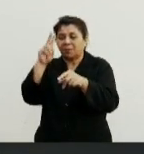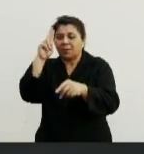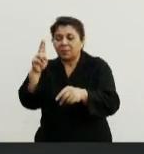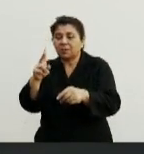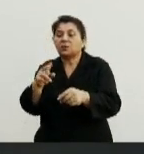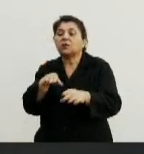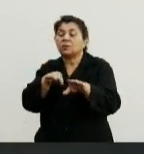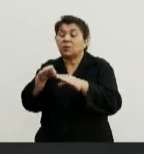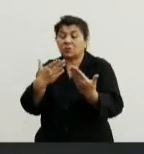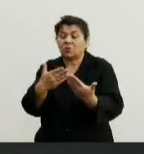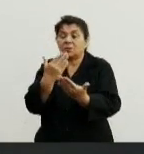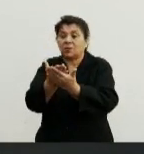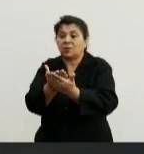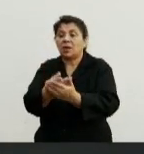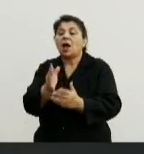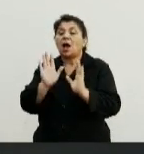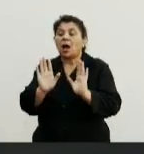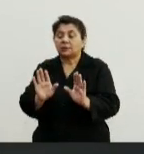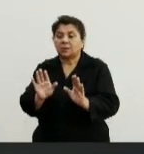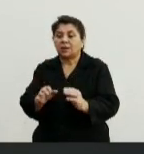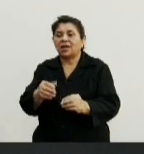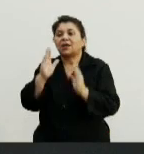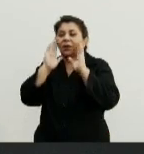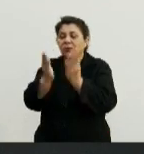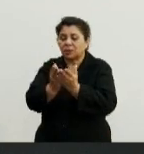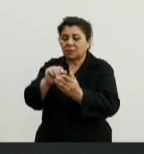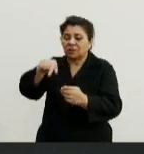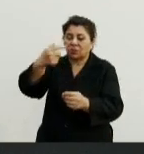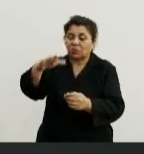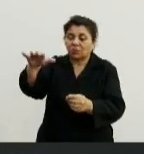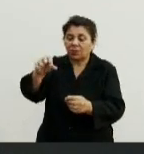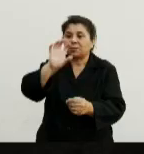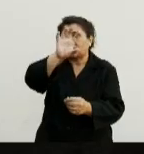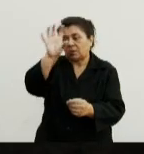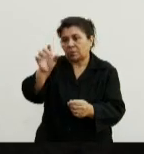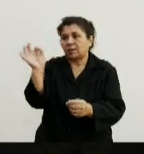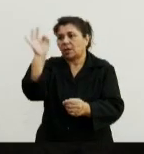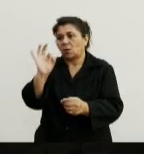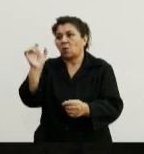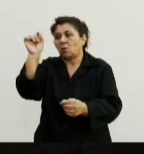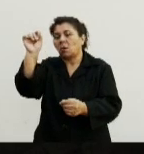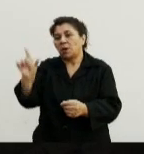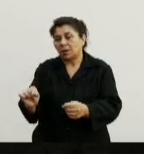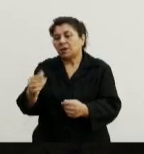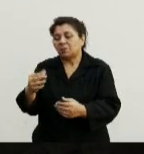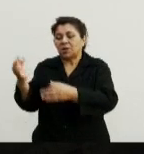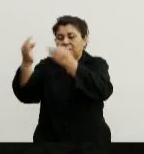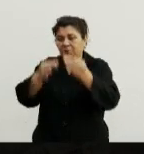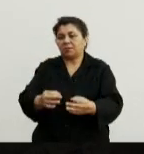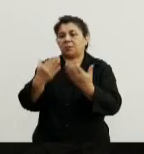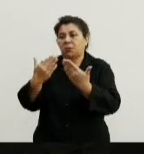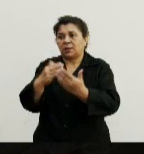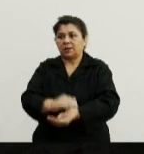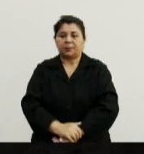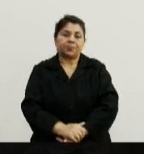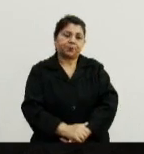definitivamente regreso a la provincia de esos estudiantes que estén en otro país subsecretario de trabajo nos